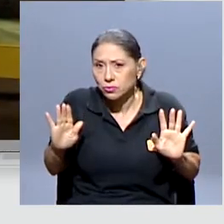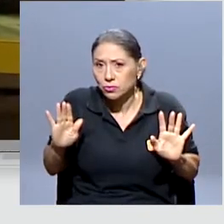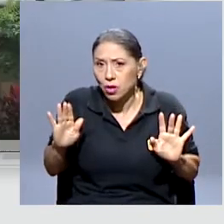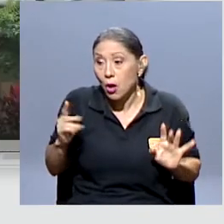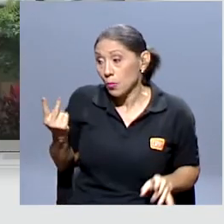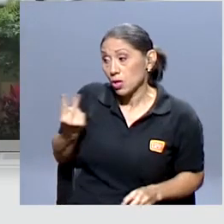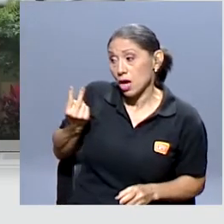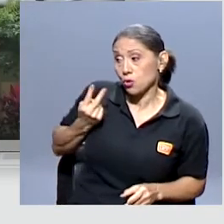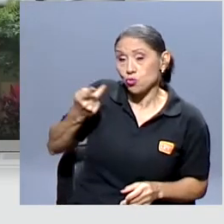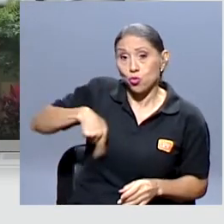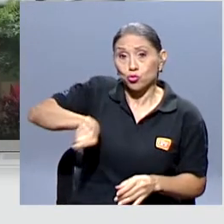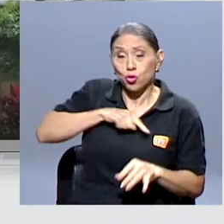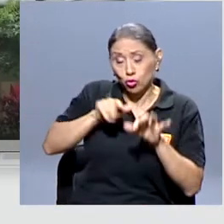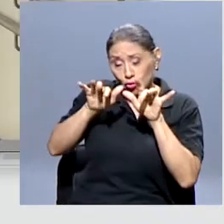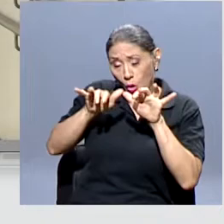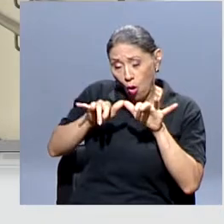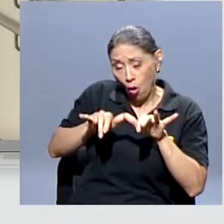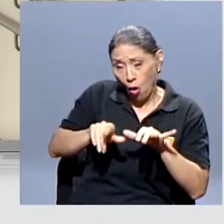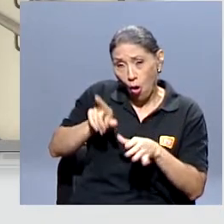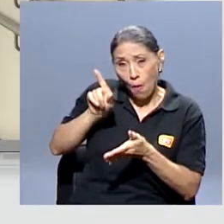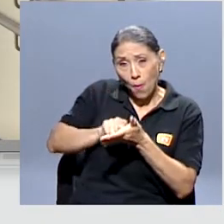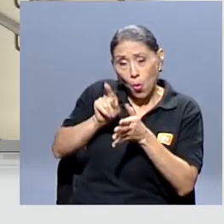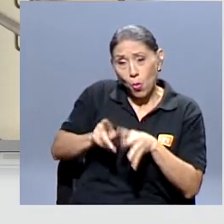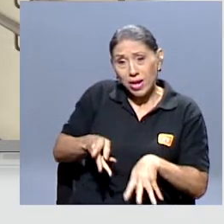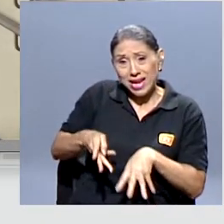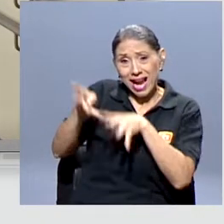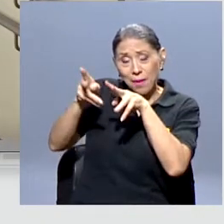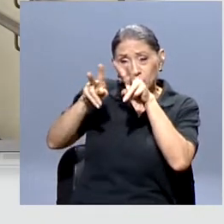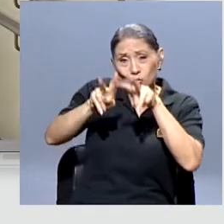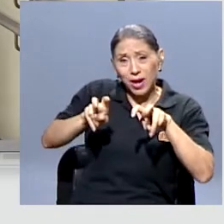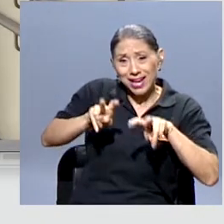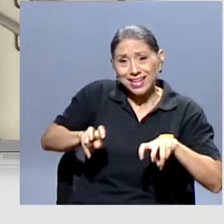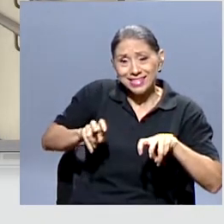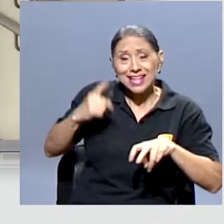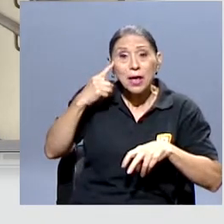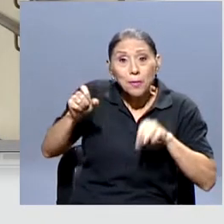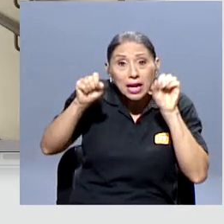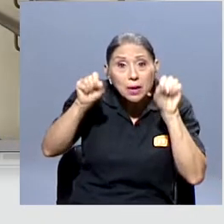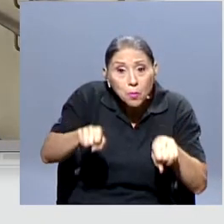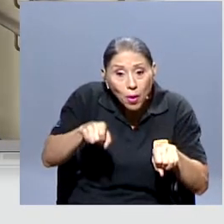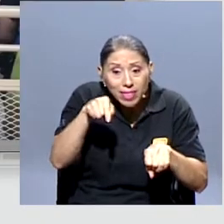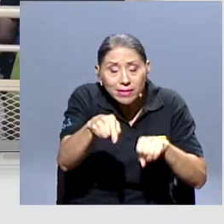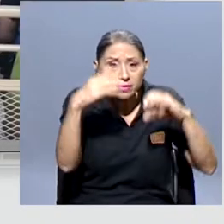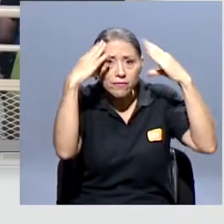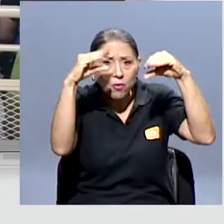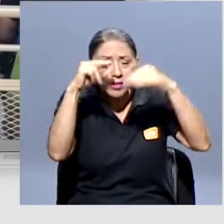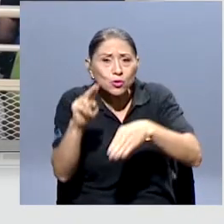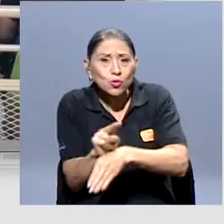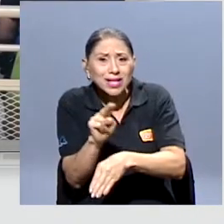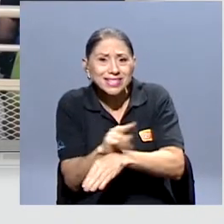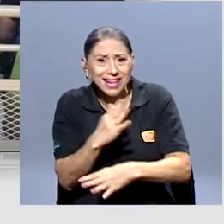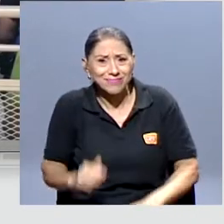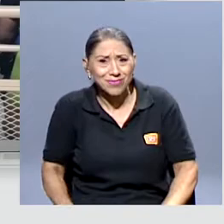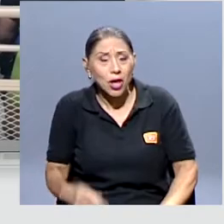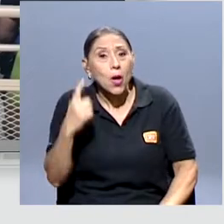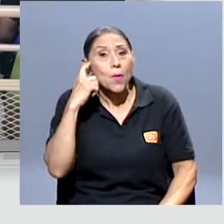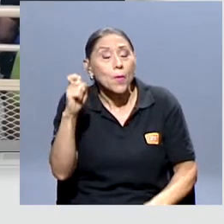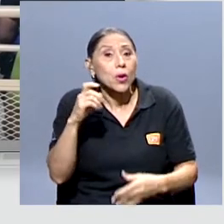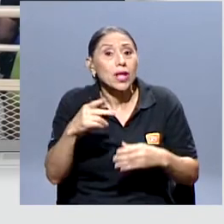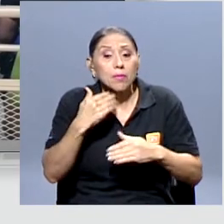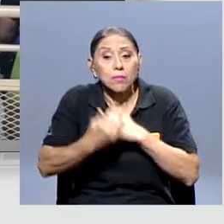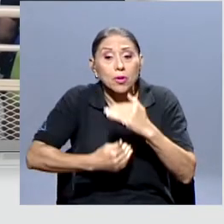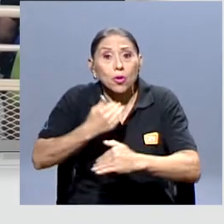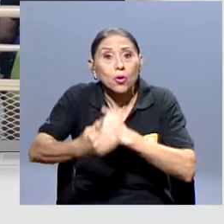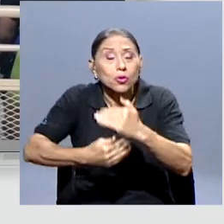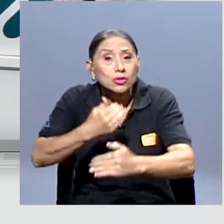nosotros publicamos un análisis que hicimos, lo publicamos como preimpresión precisamente para que pueda ser utilizado, porque el proceso de peer review es muy largo.